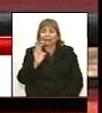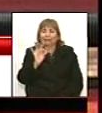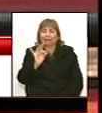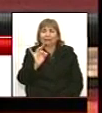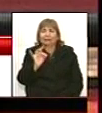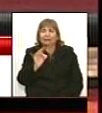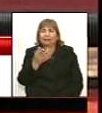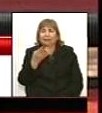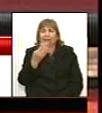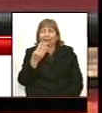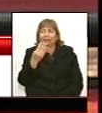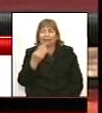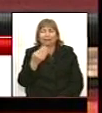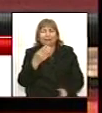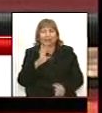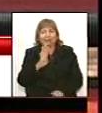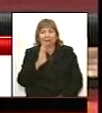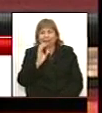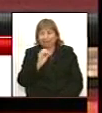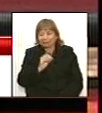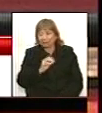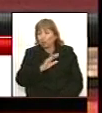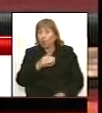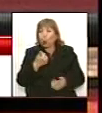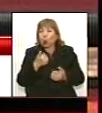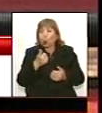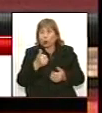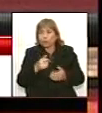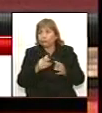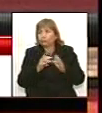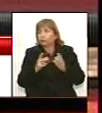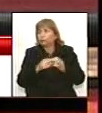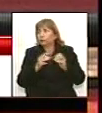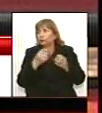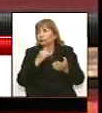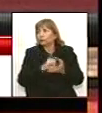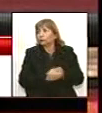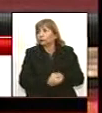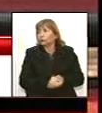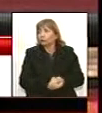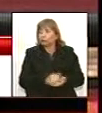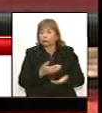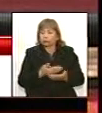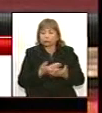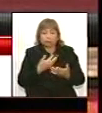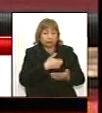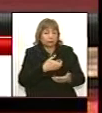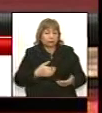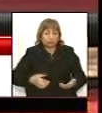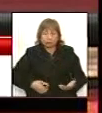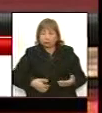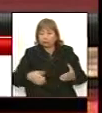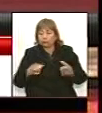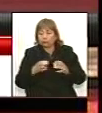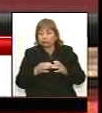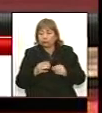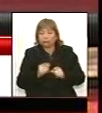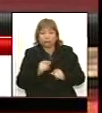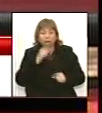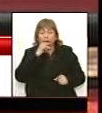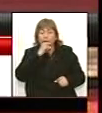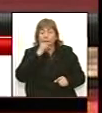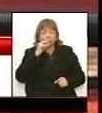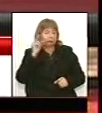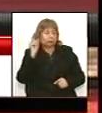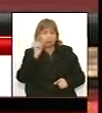Legislativo 1440. Y otro tema fundamental, presidente, y debo decir que como presidente de la Comisión de la Mujer no podemos